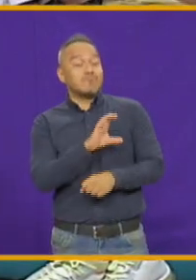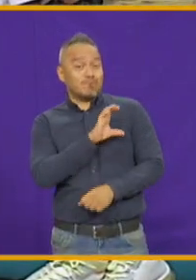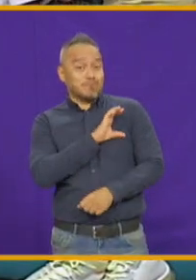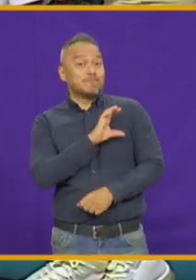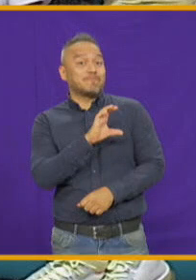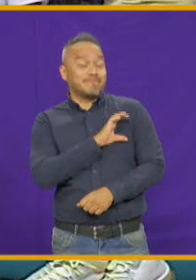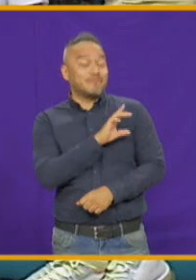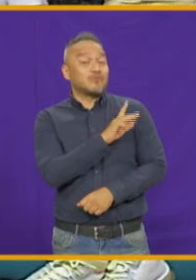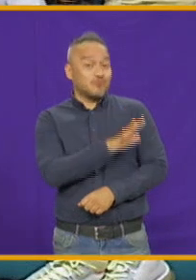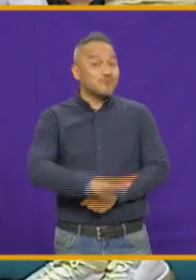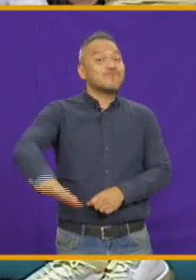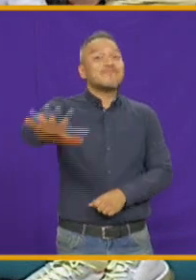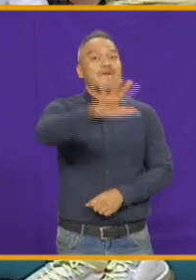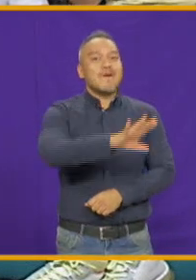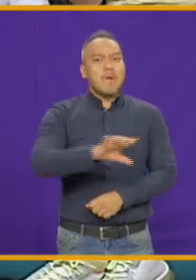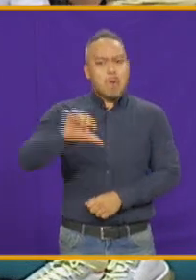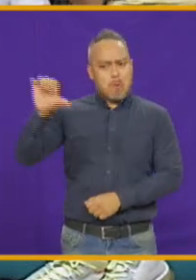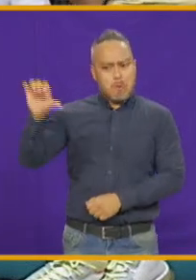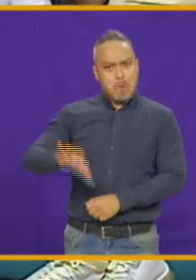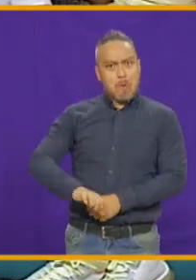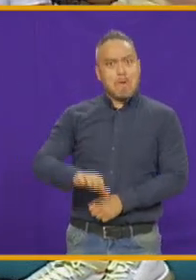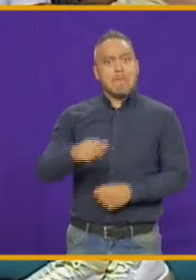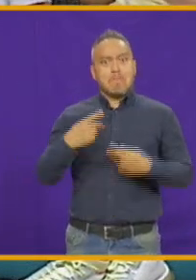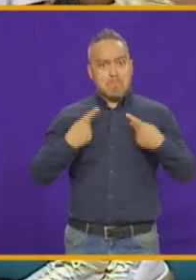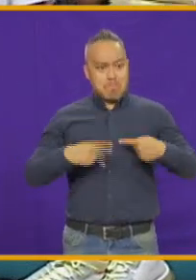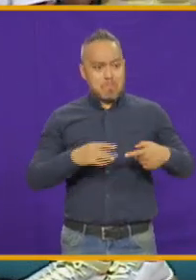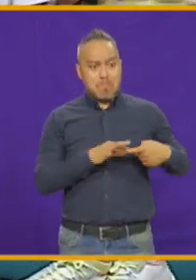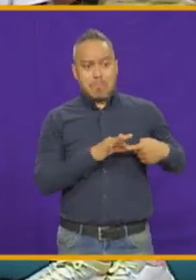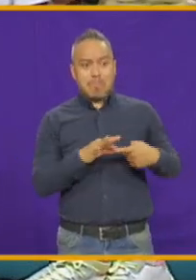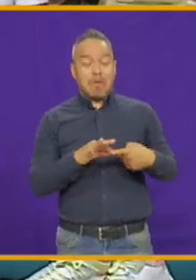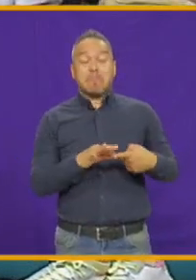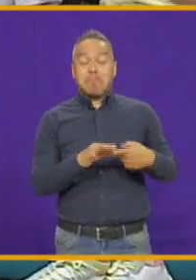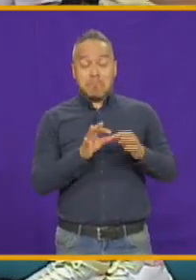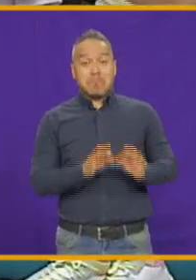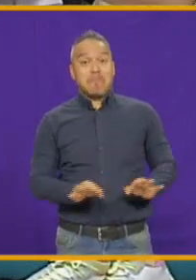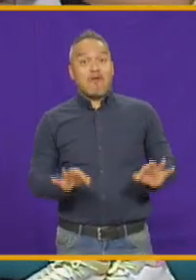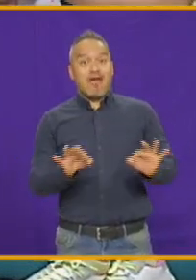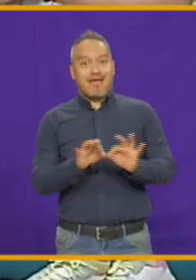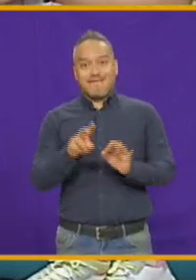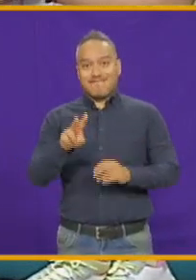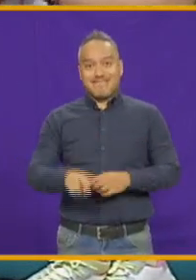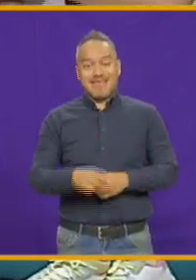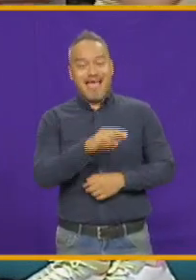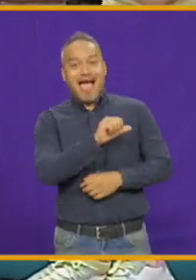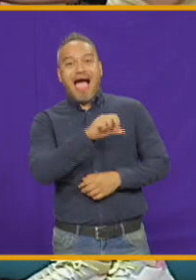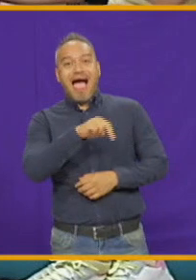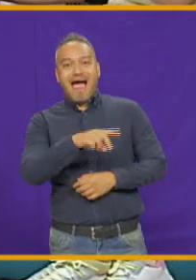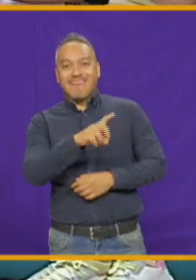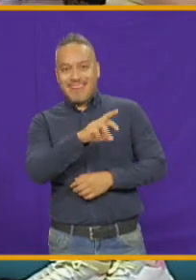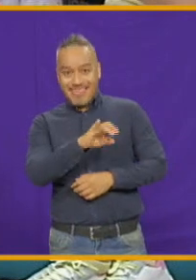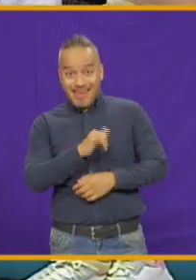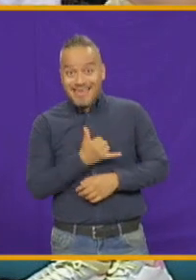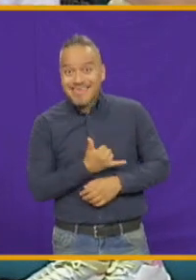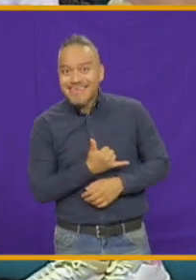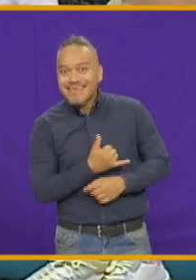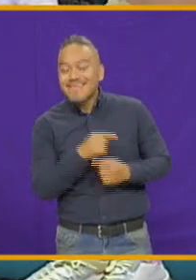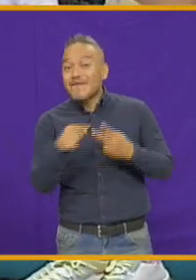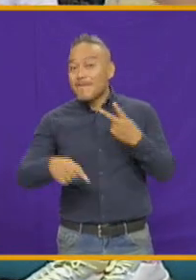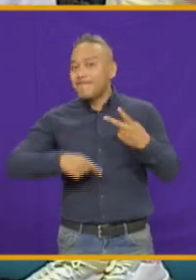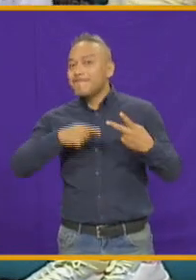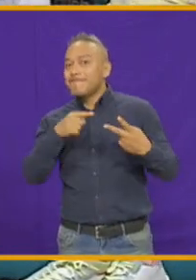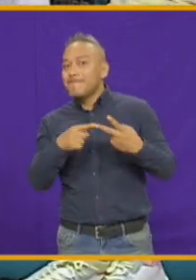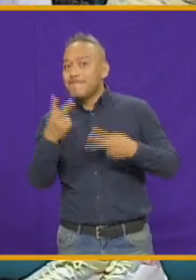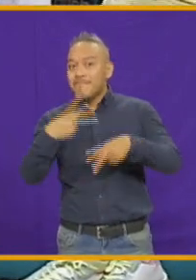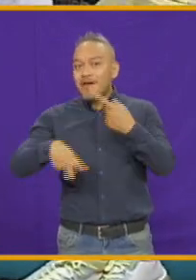y bueno el día de hoy tenemos a grandes invitadas e invitados está con nosotros andrey Hola Andrés también está